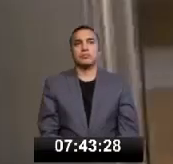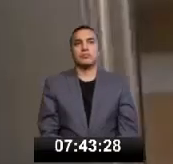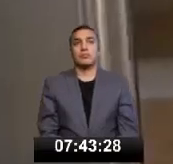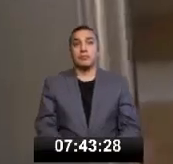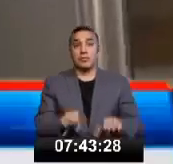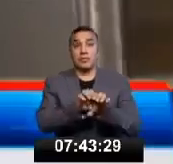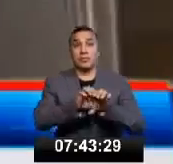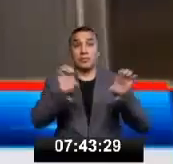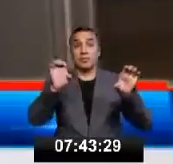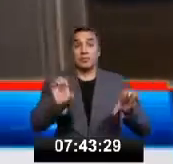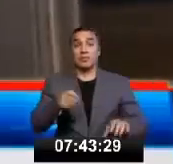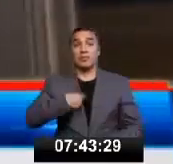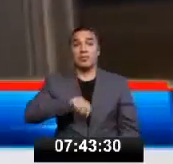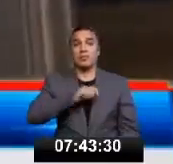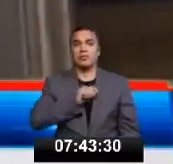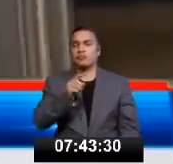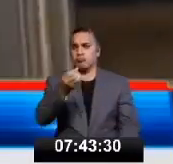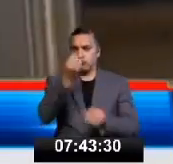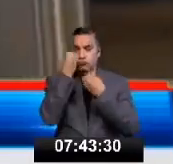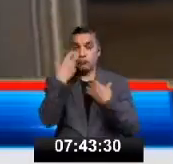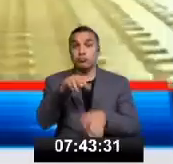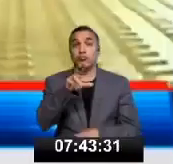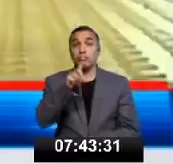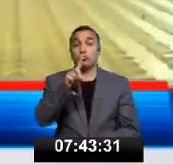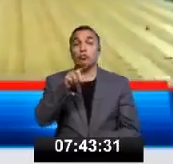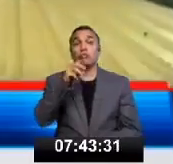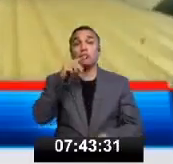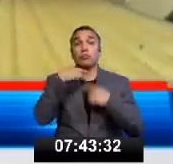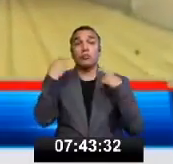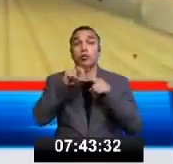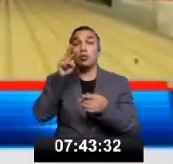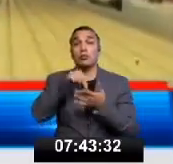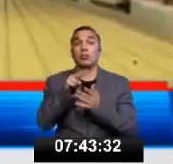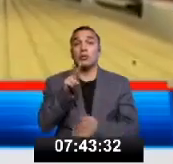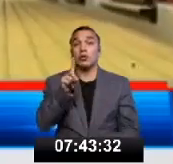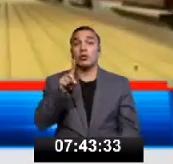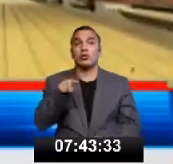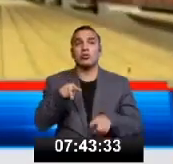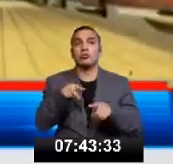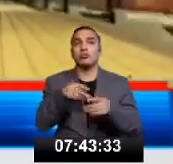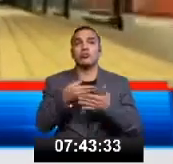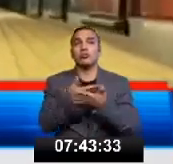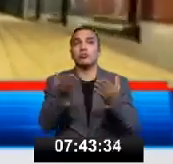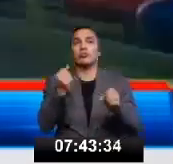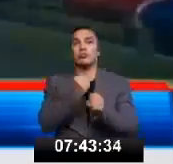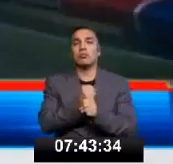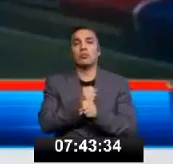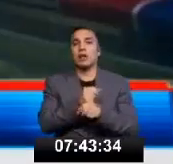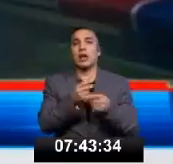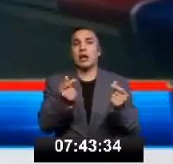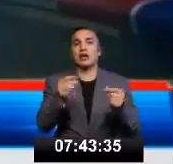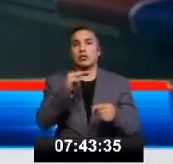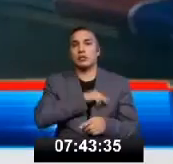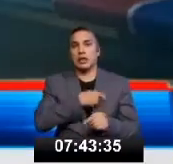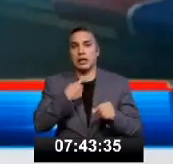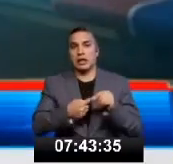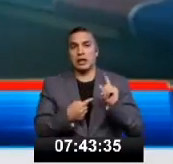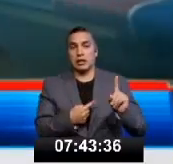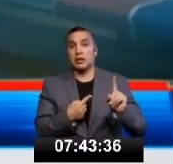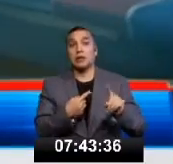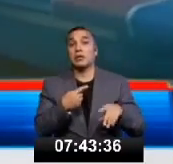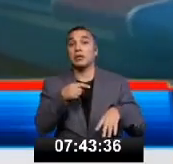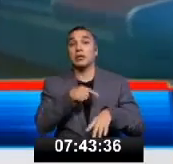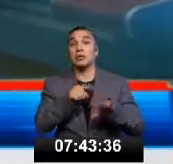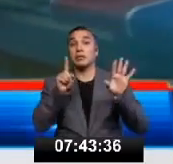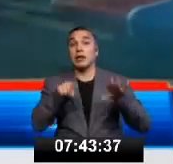La empresa española Acciona informó que el 31 de marzo de 2021 entregará la obra lista al municipio de Quito.